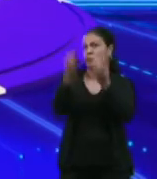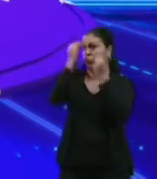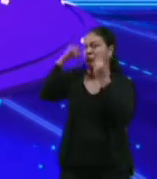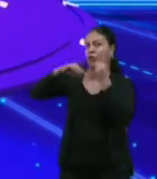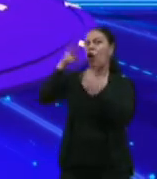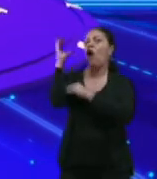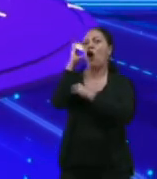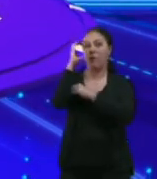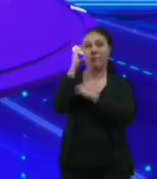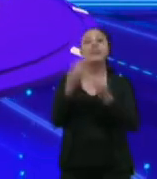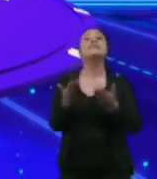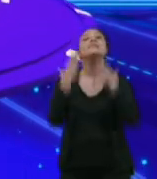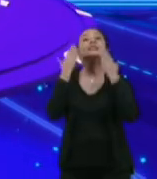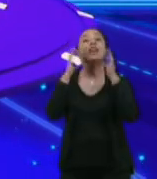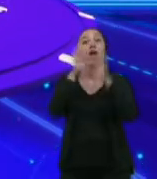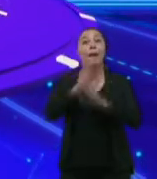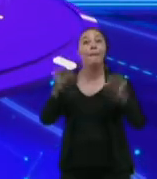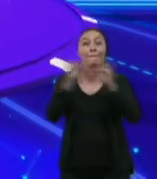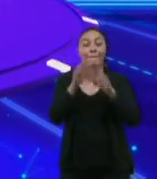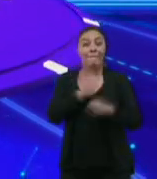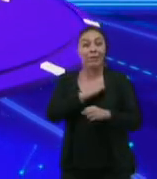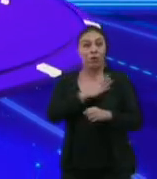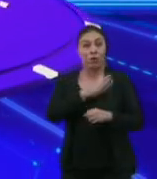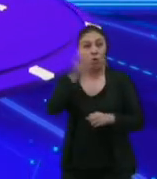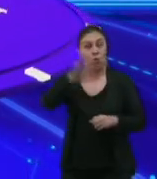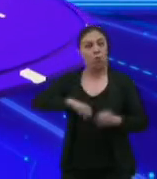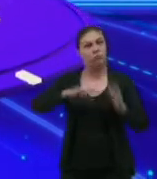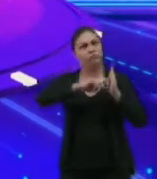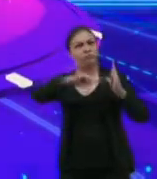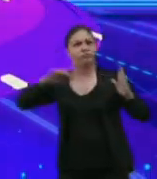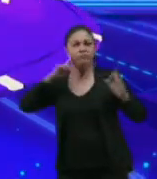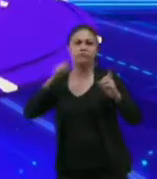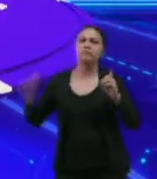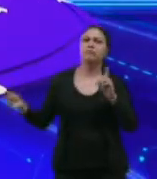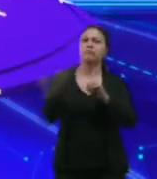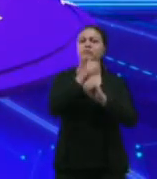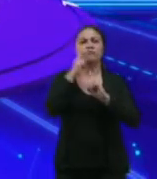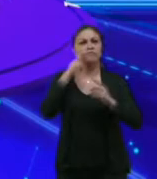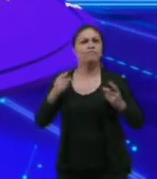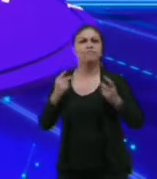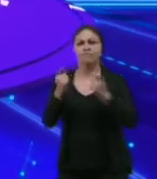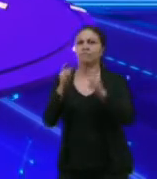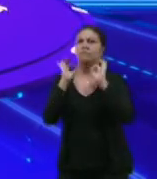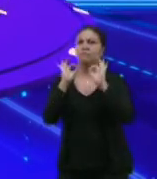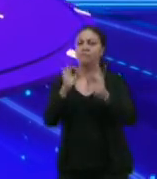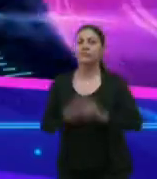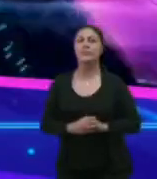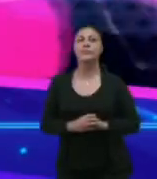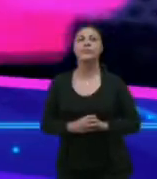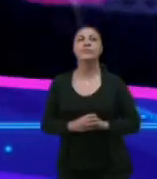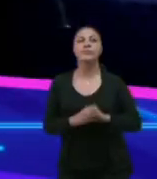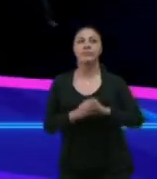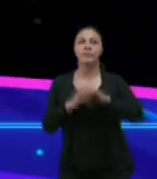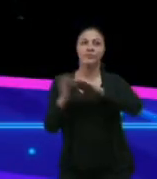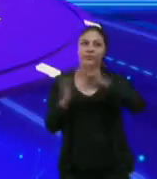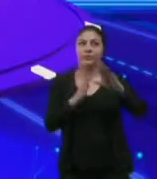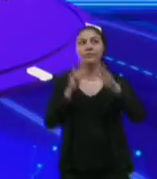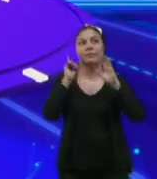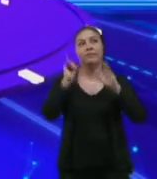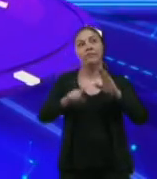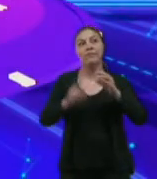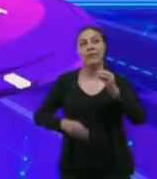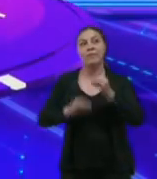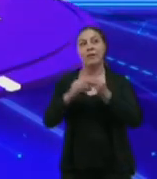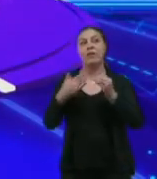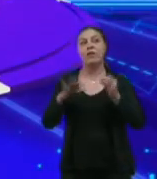la oportunidad para generar saltos tecnológicos mucho más grandes y rápidos bueno sabemos también y cómo podemos concluir que es